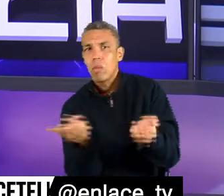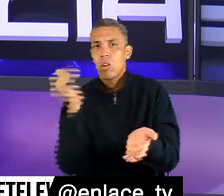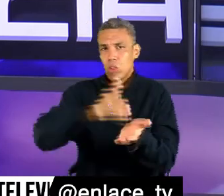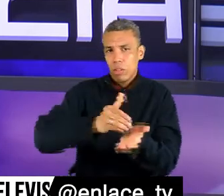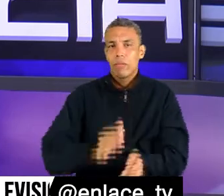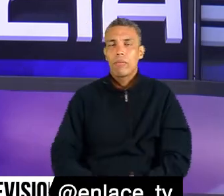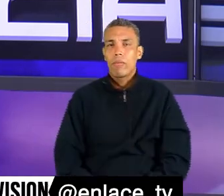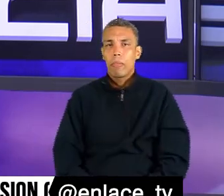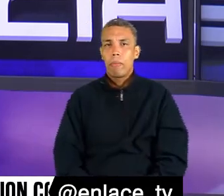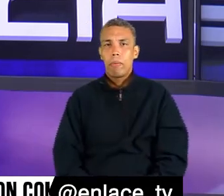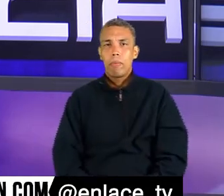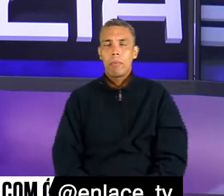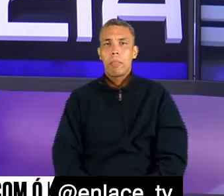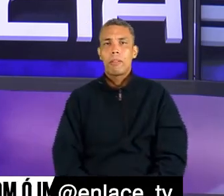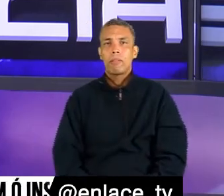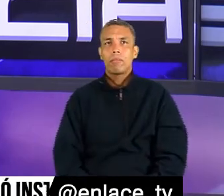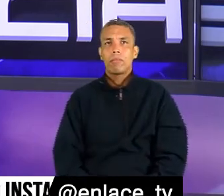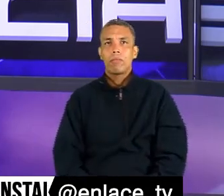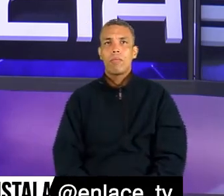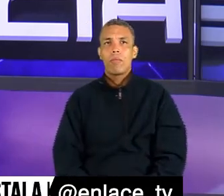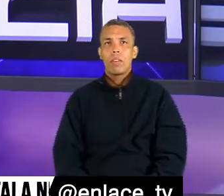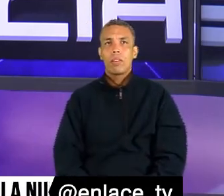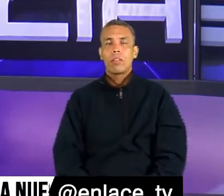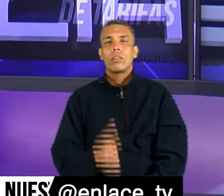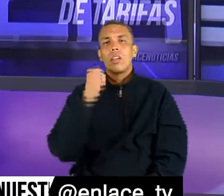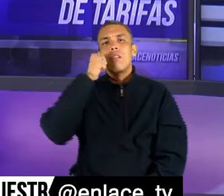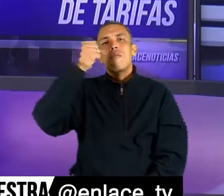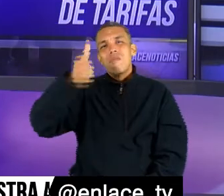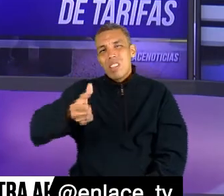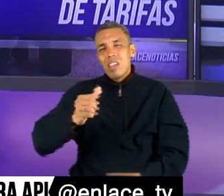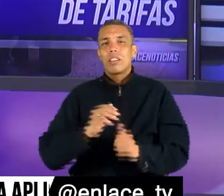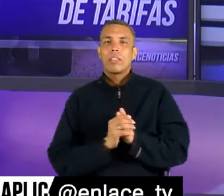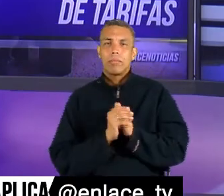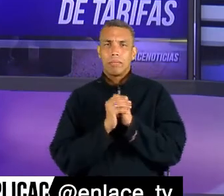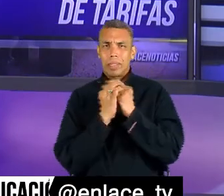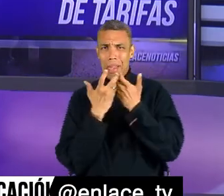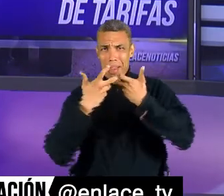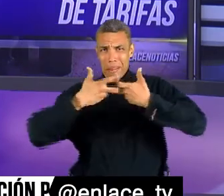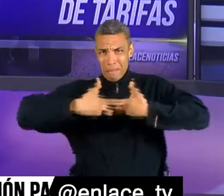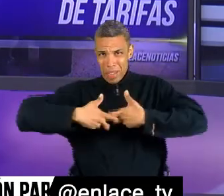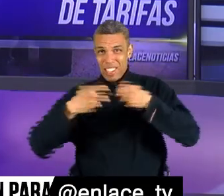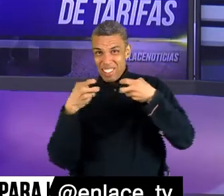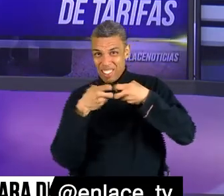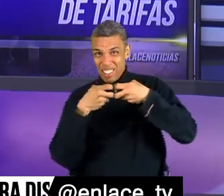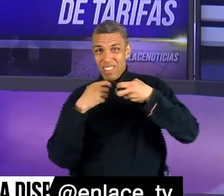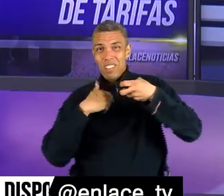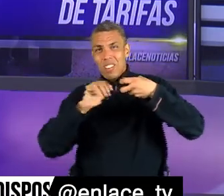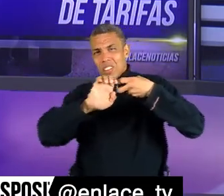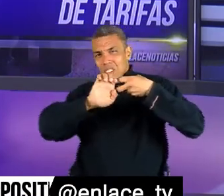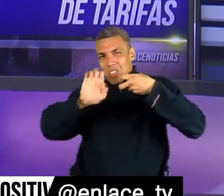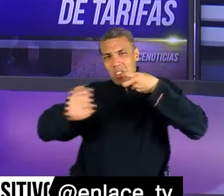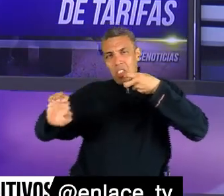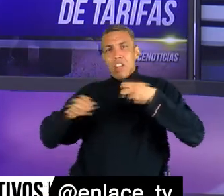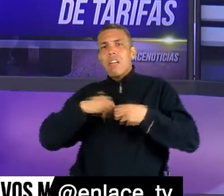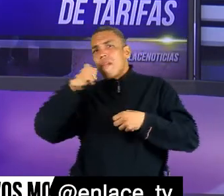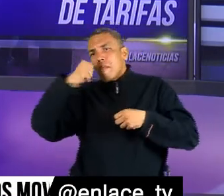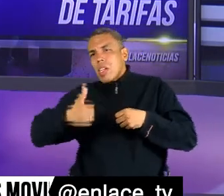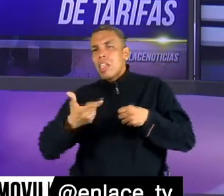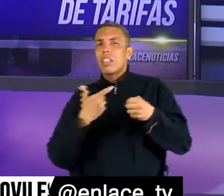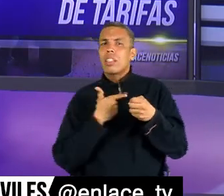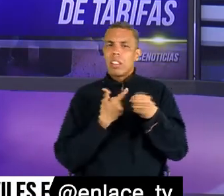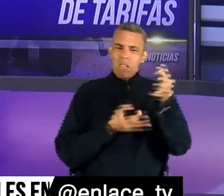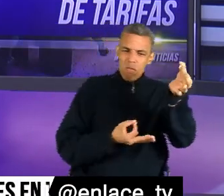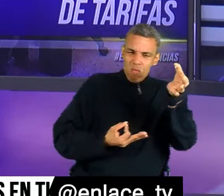Mañana la electrificadora de Santander realizará seminario para socializar con gremios de la ciudad cómo se calculan las tarifas de energía.